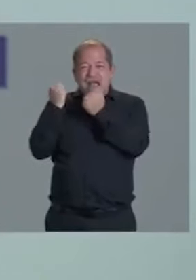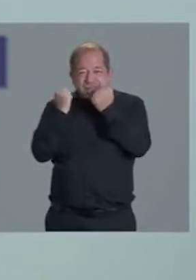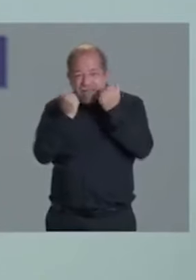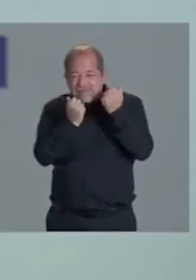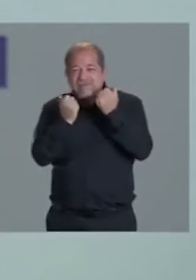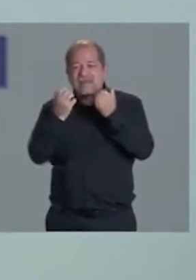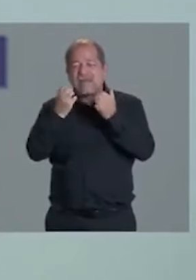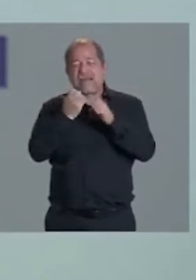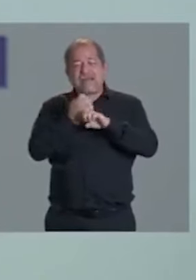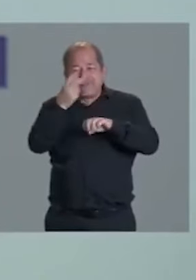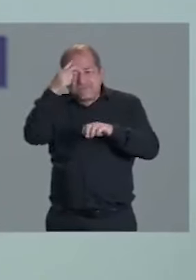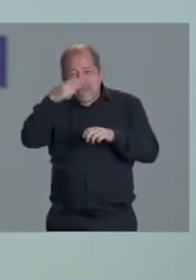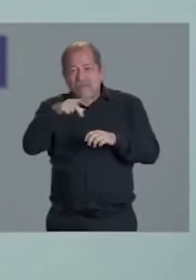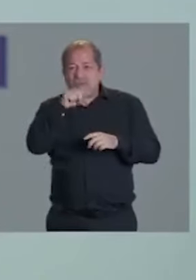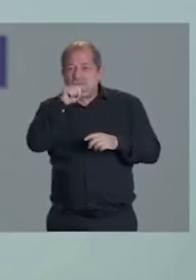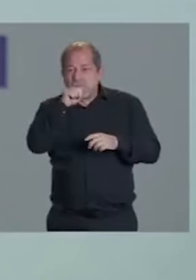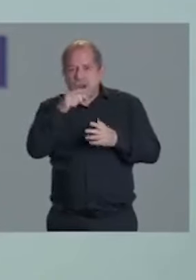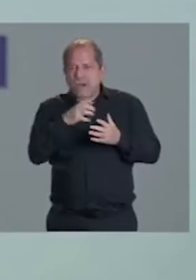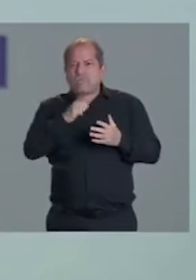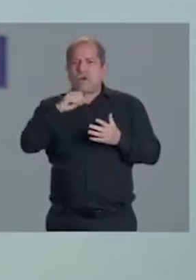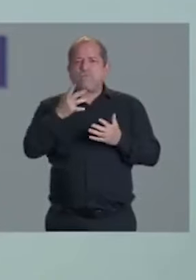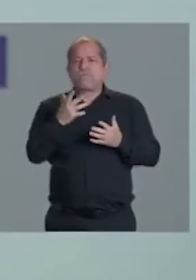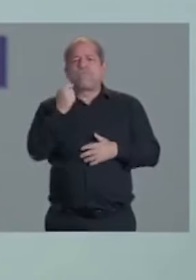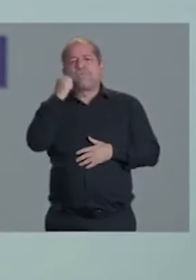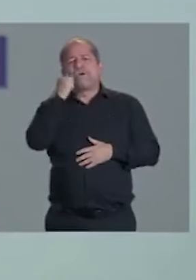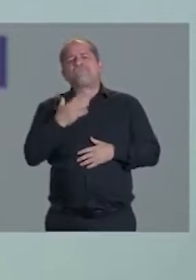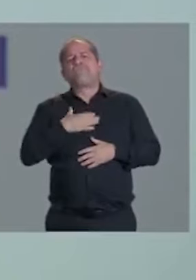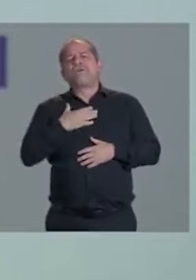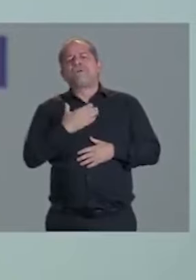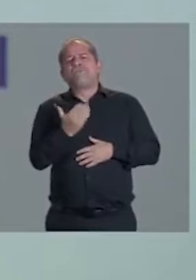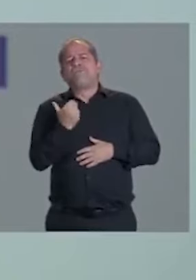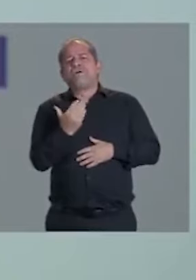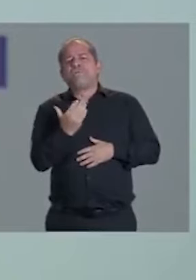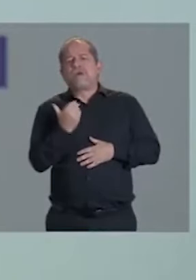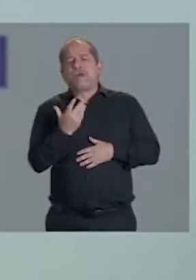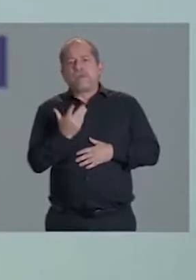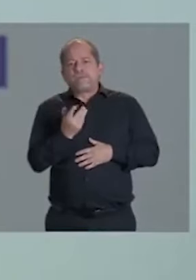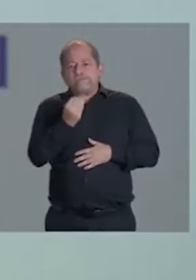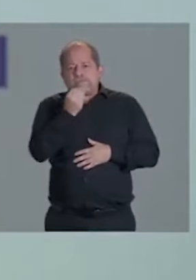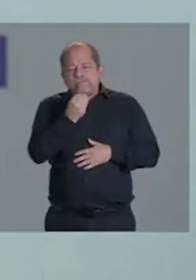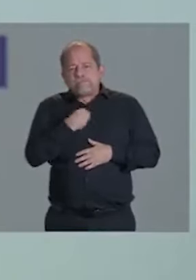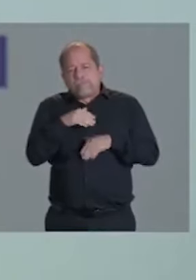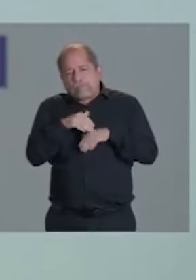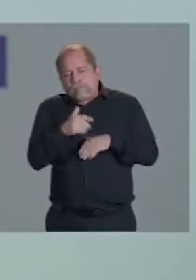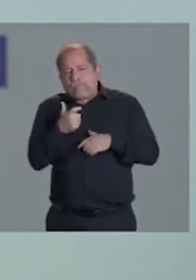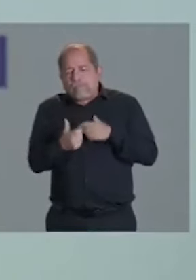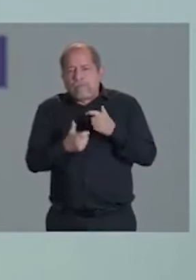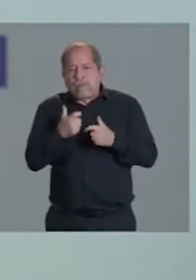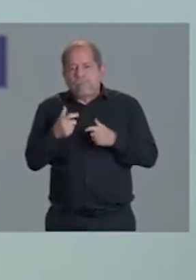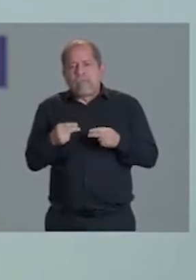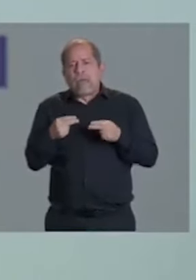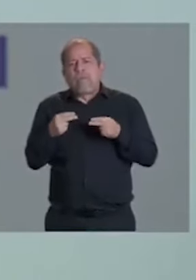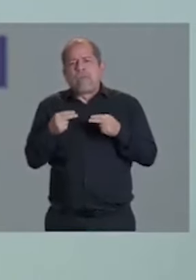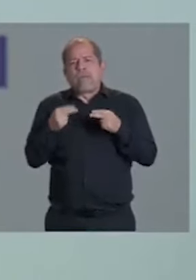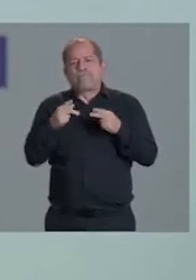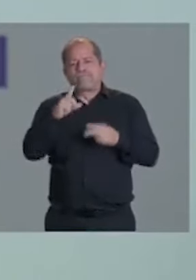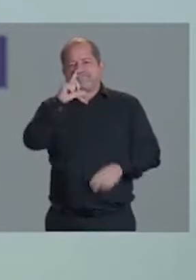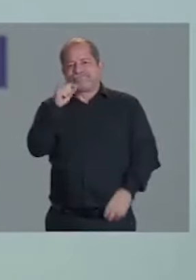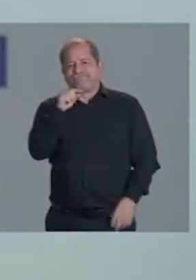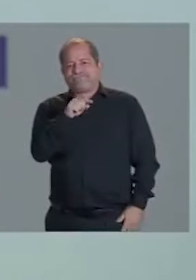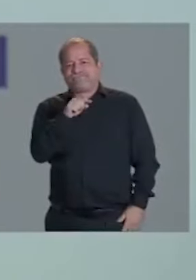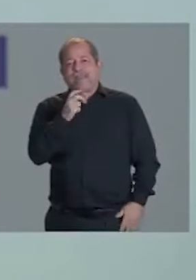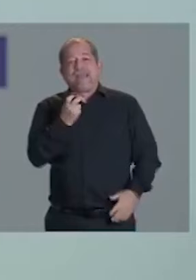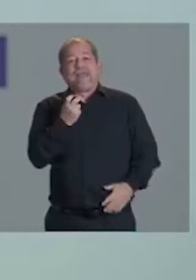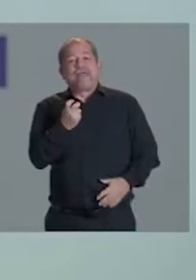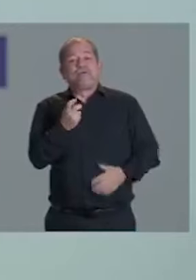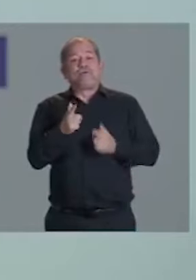de México. Morena te abandonó al no combatir la delincuencia. Para que bajen los precios de